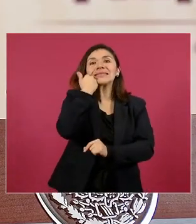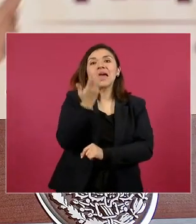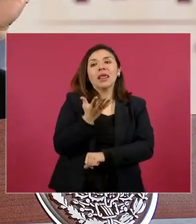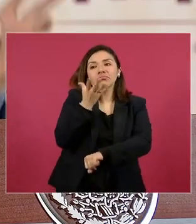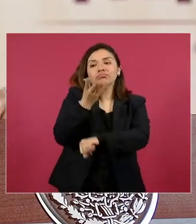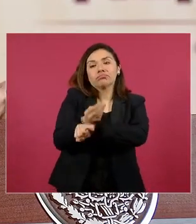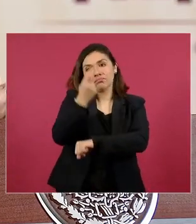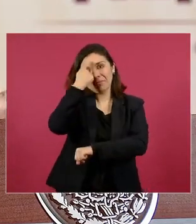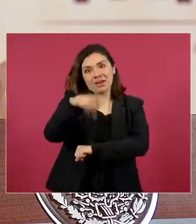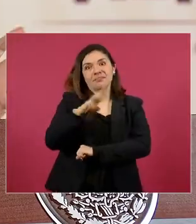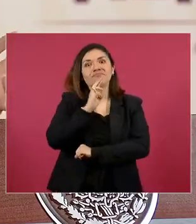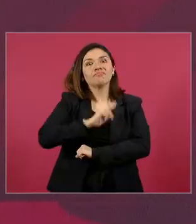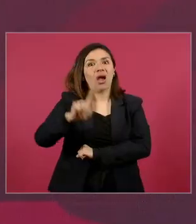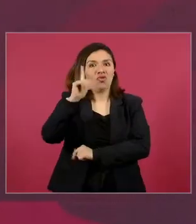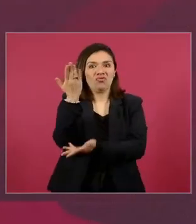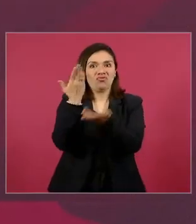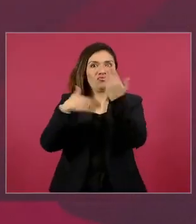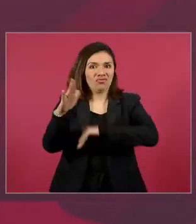Es que